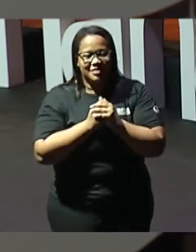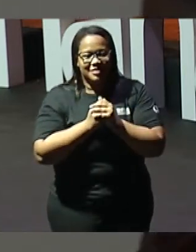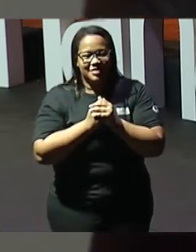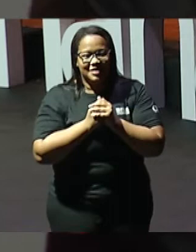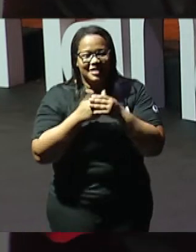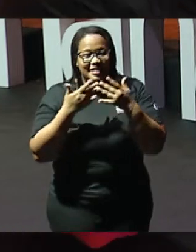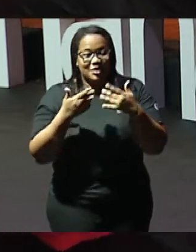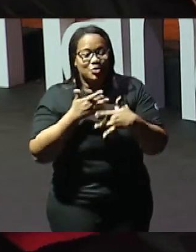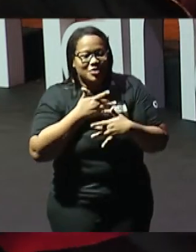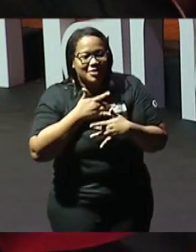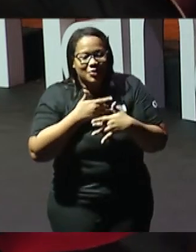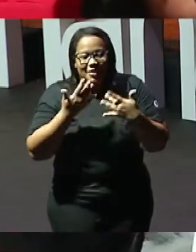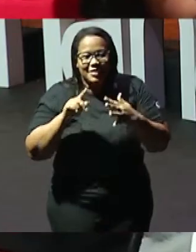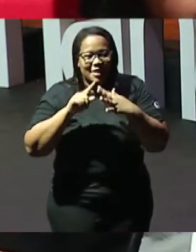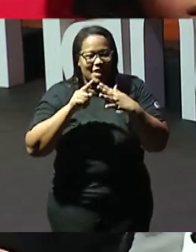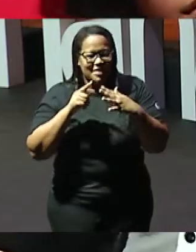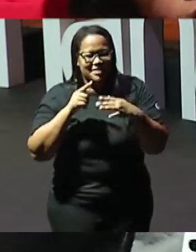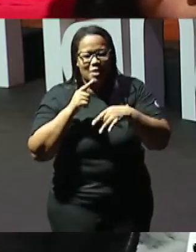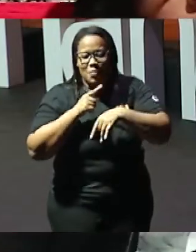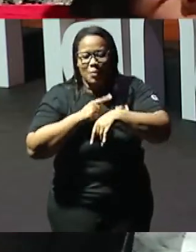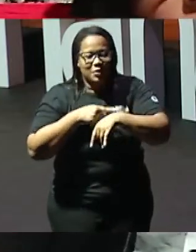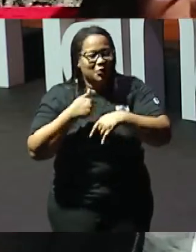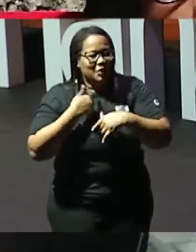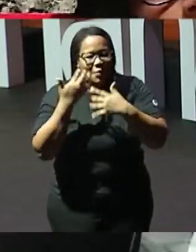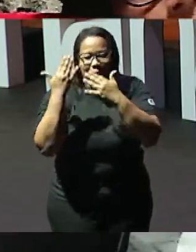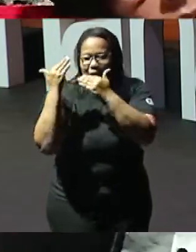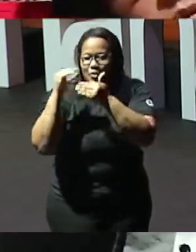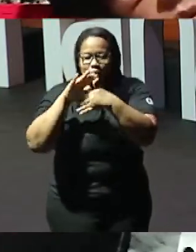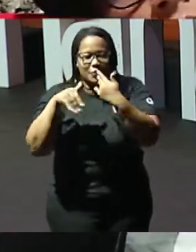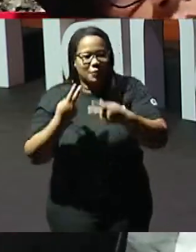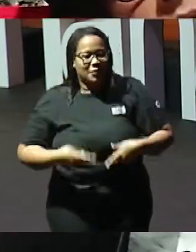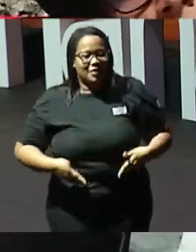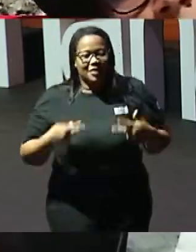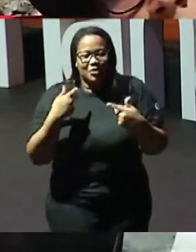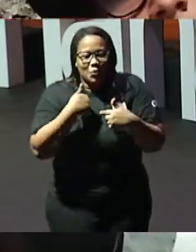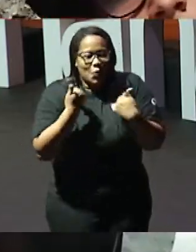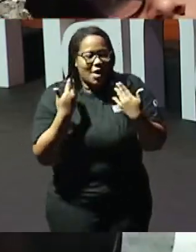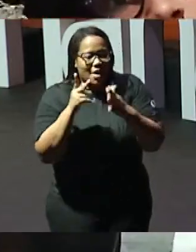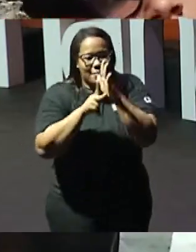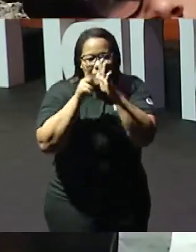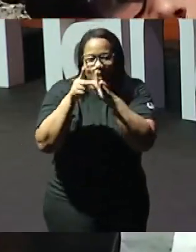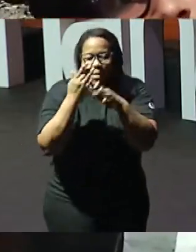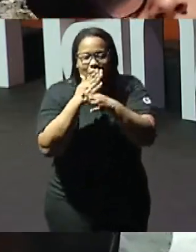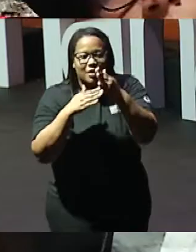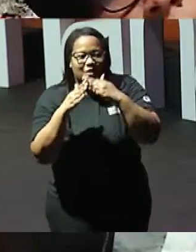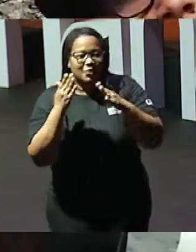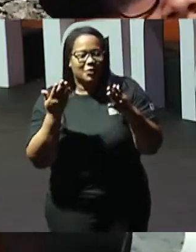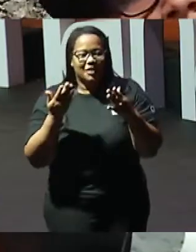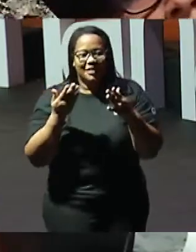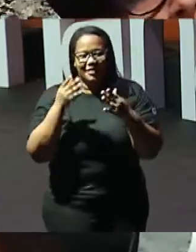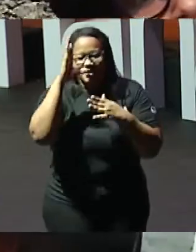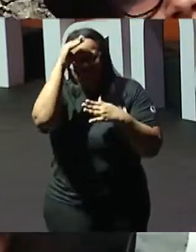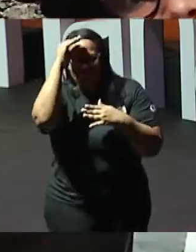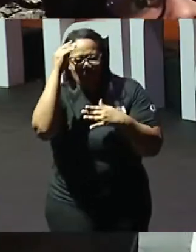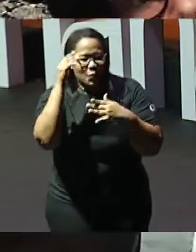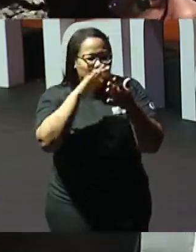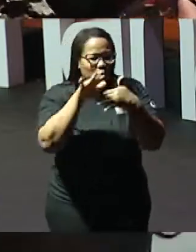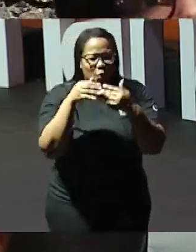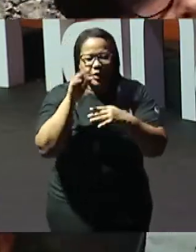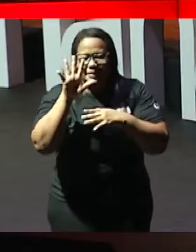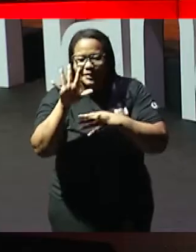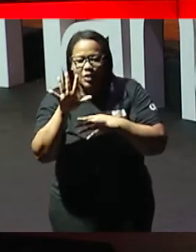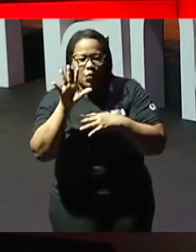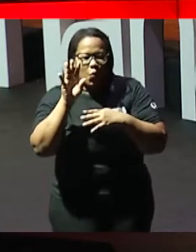momento que yo te va parando toda mi vida yo tengo esta cámara en la mano y comienza el tipo 5432